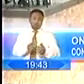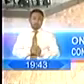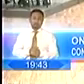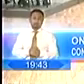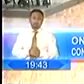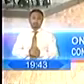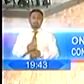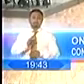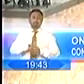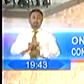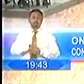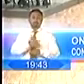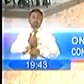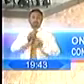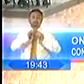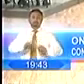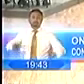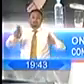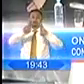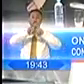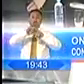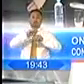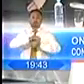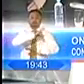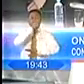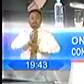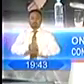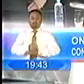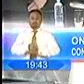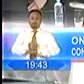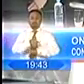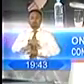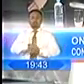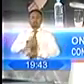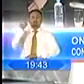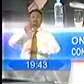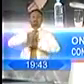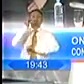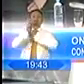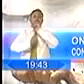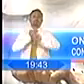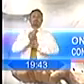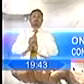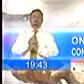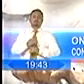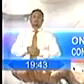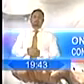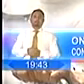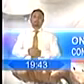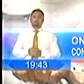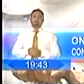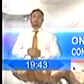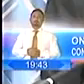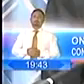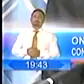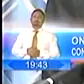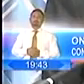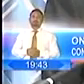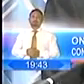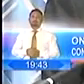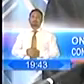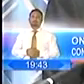Esto tras la designación por parte de la ONU como Día Internacional por ser el aniversario de la liberación de los campos de exterminio